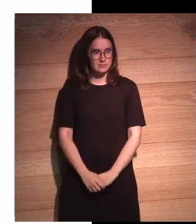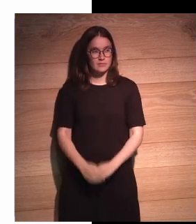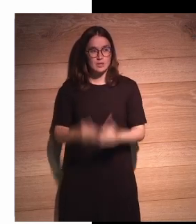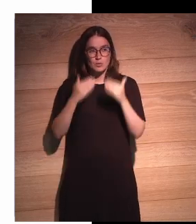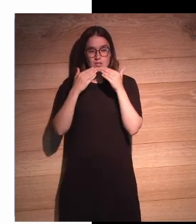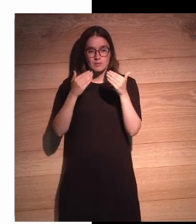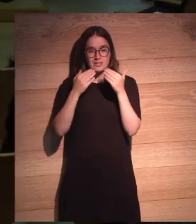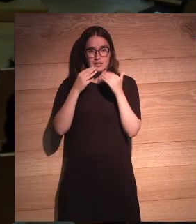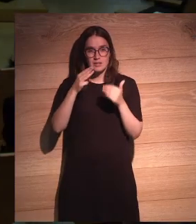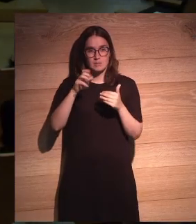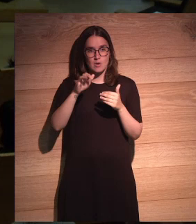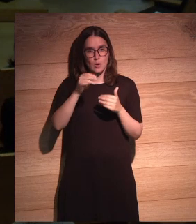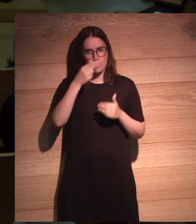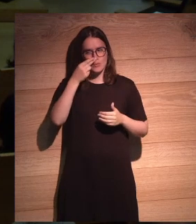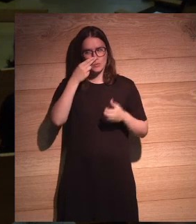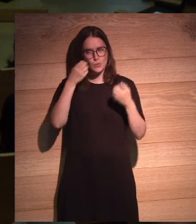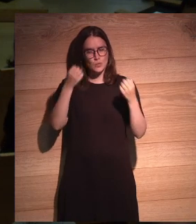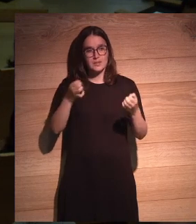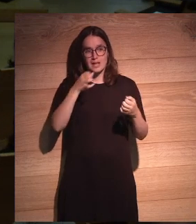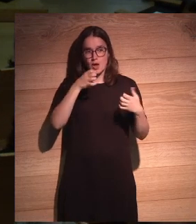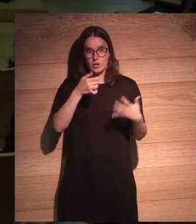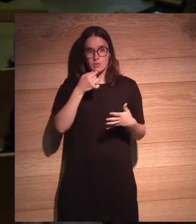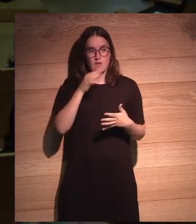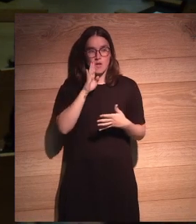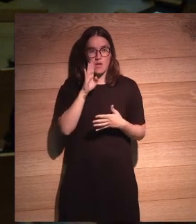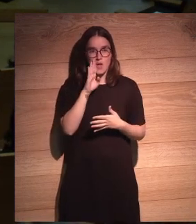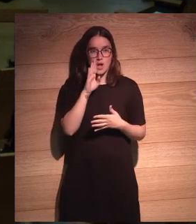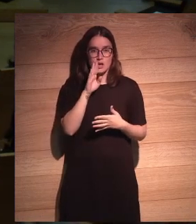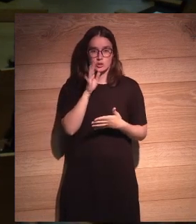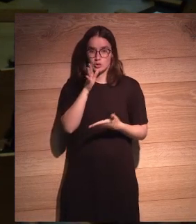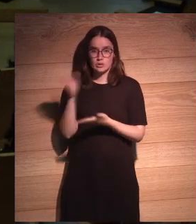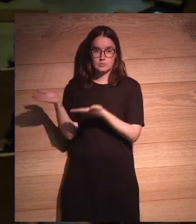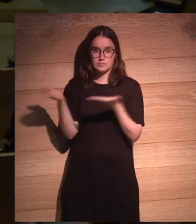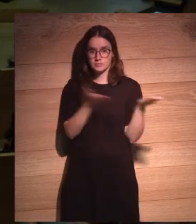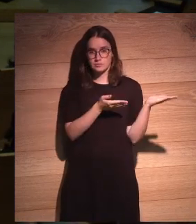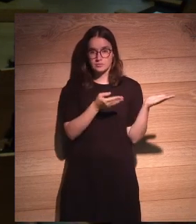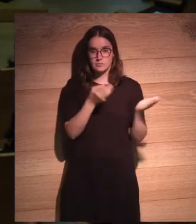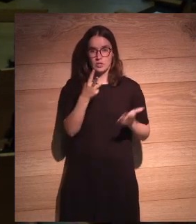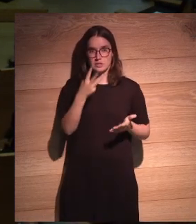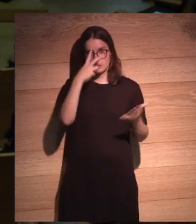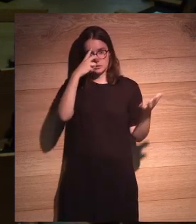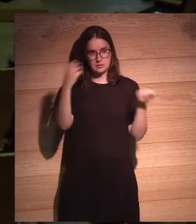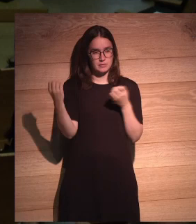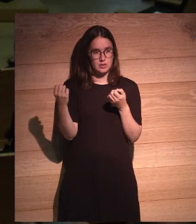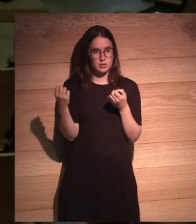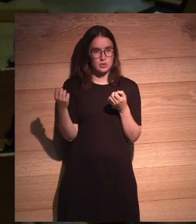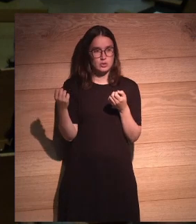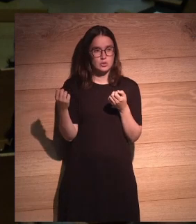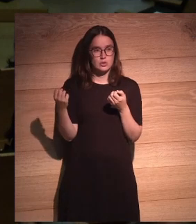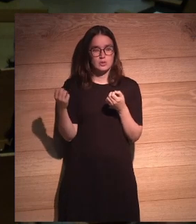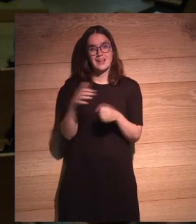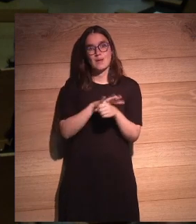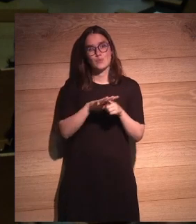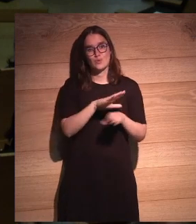Muchísimas gracias, Paula. Ha sido muy interesante. Ahora, como bien dice ella, vamos a dar paso a tres expertos, a tres eminencias en sus